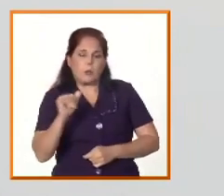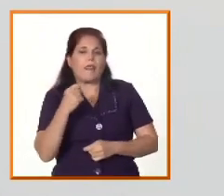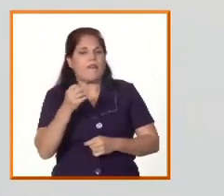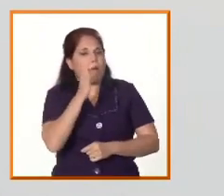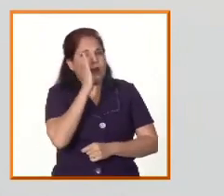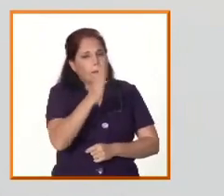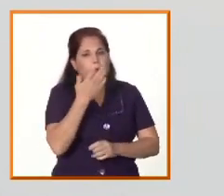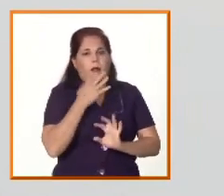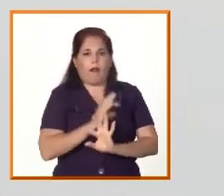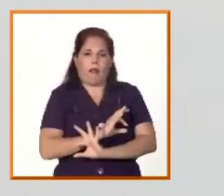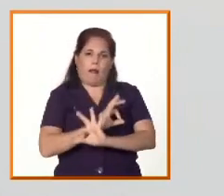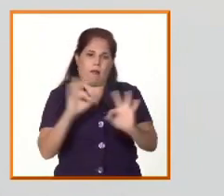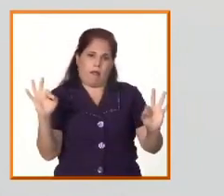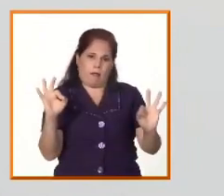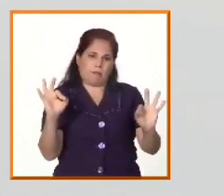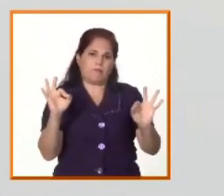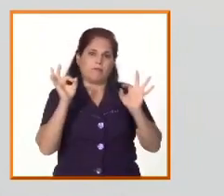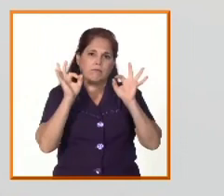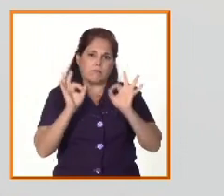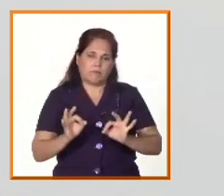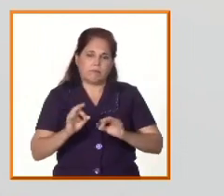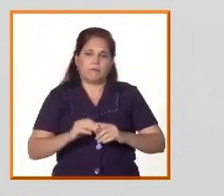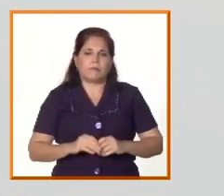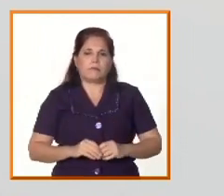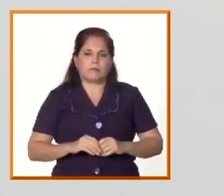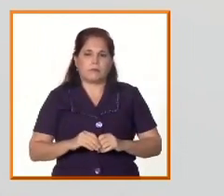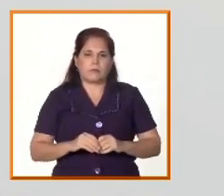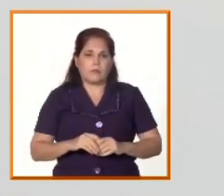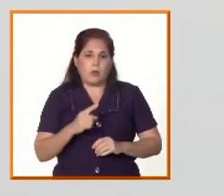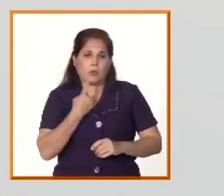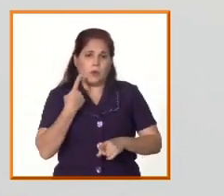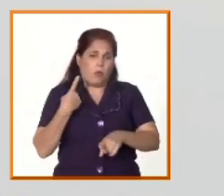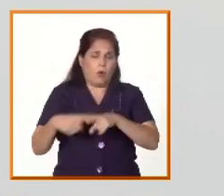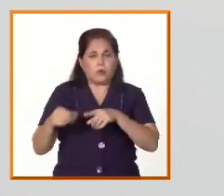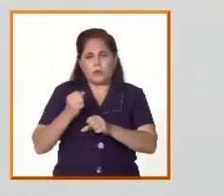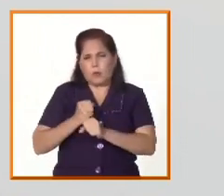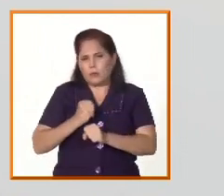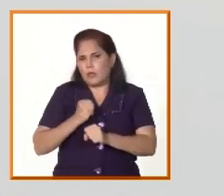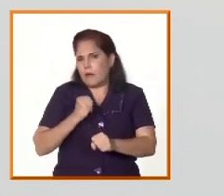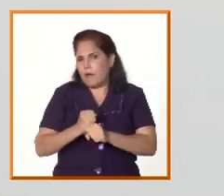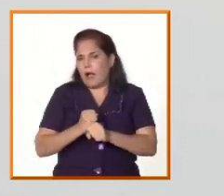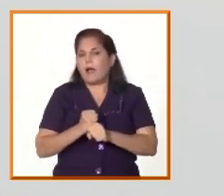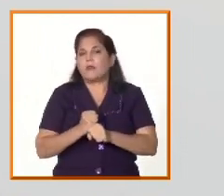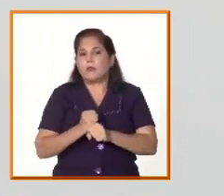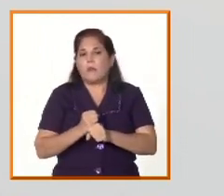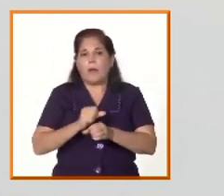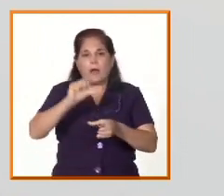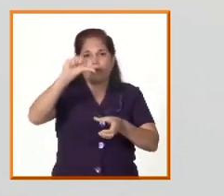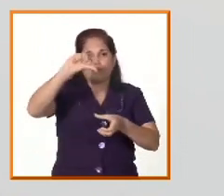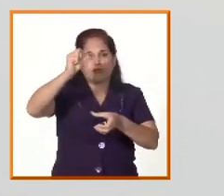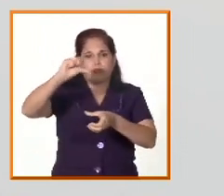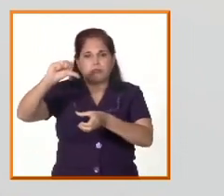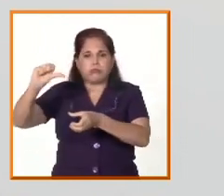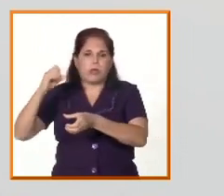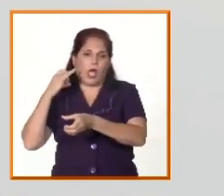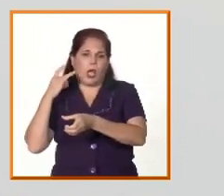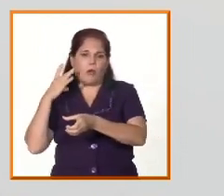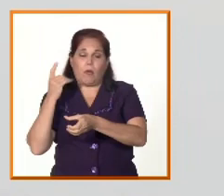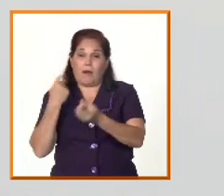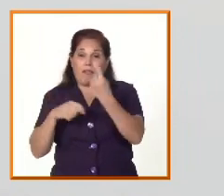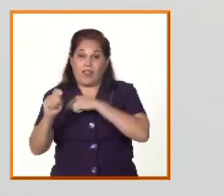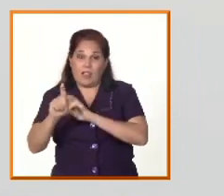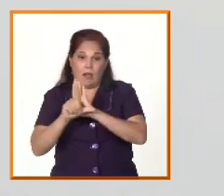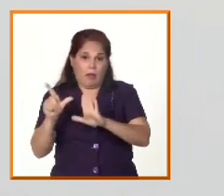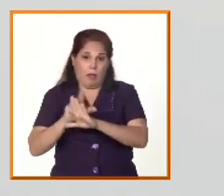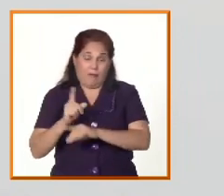respetar la calidad como todos los productos y la inecuidad y lo otro que estamos trabajando también es en lograr envasar la mayor cantidad de terror para evitar la venta de